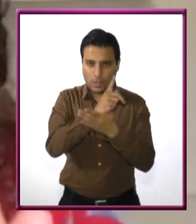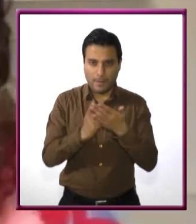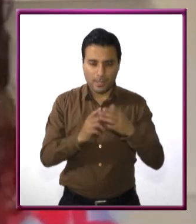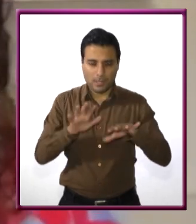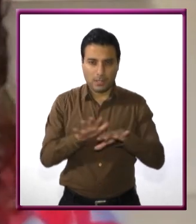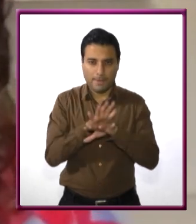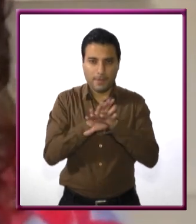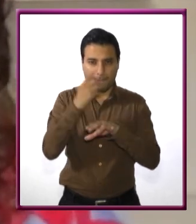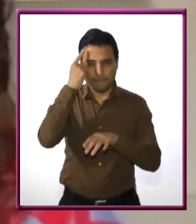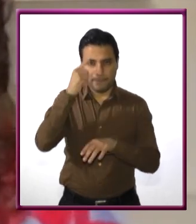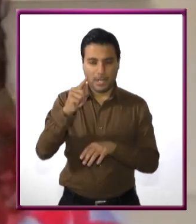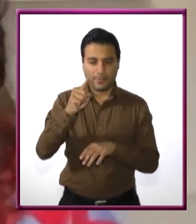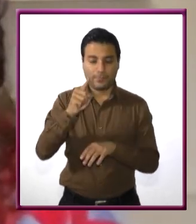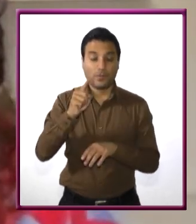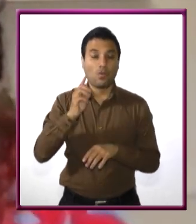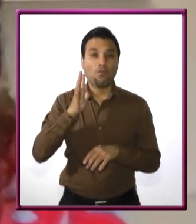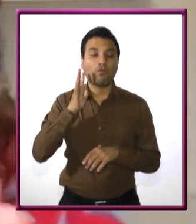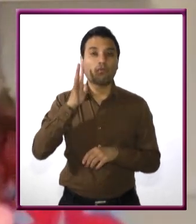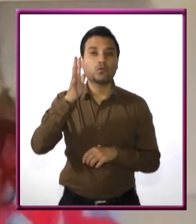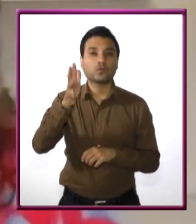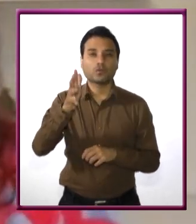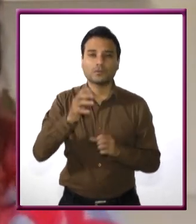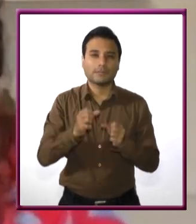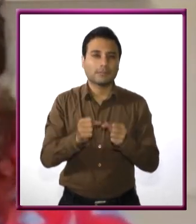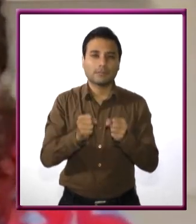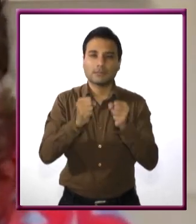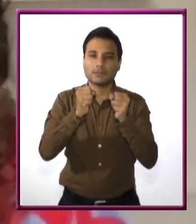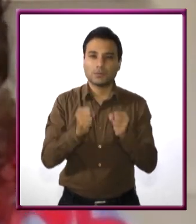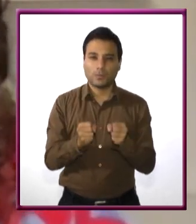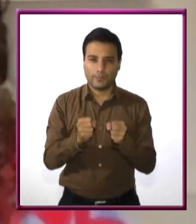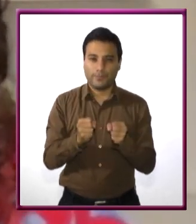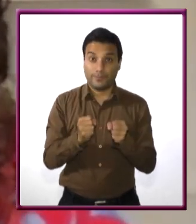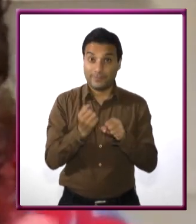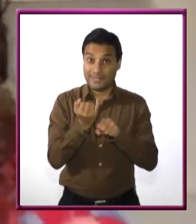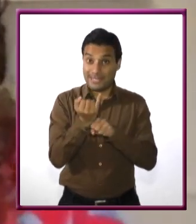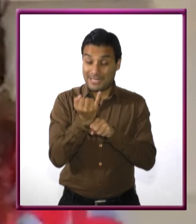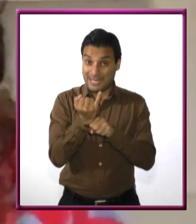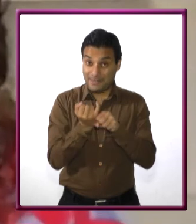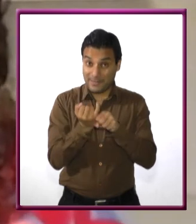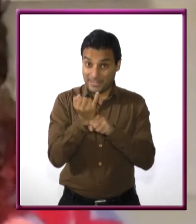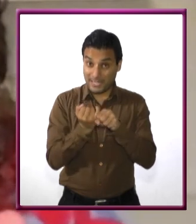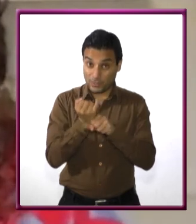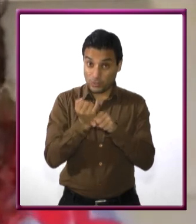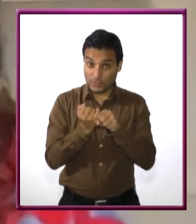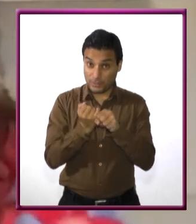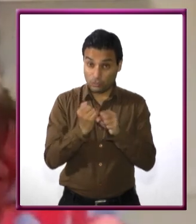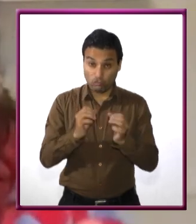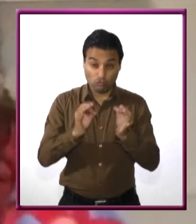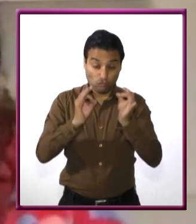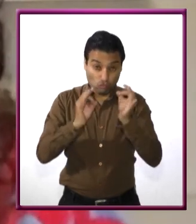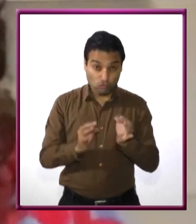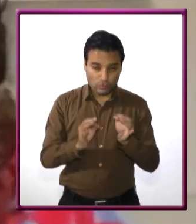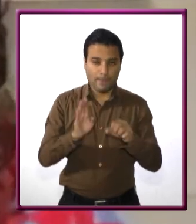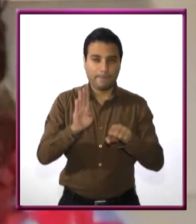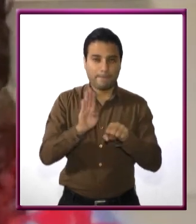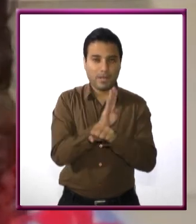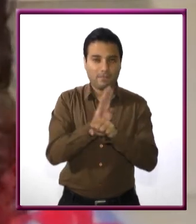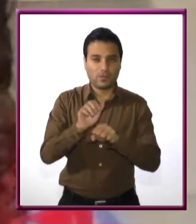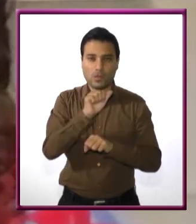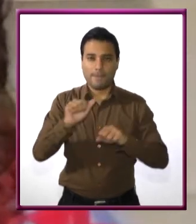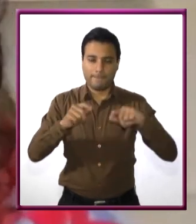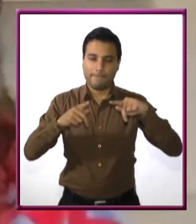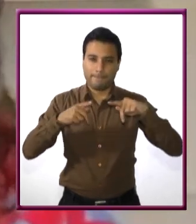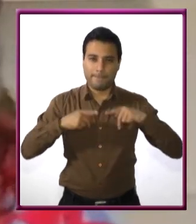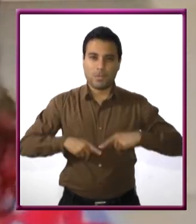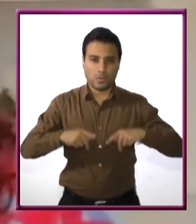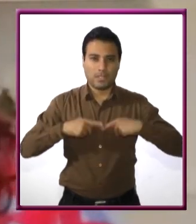a fin de poder garantizar que estas investigaciones vayan a ser benéficas para